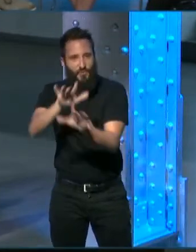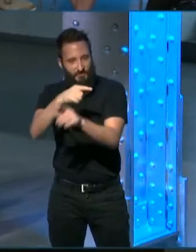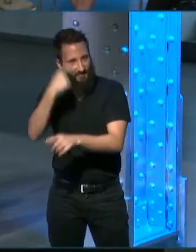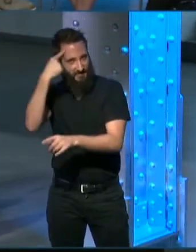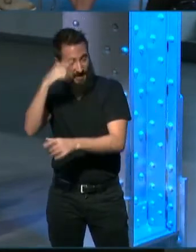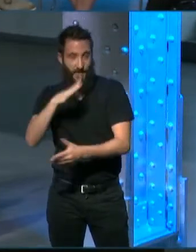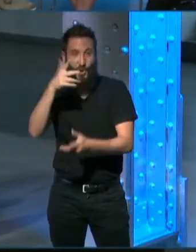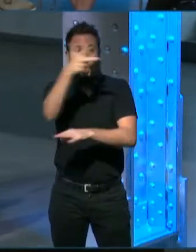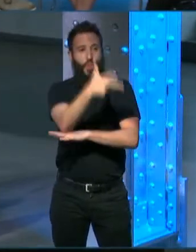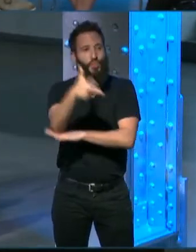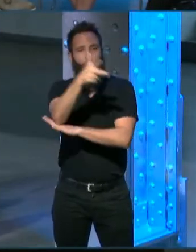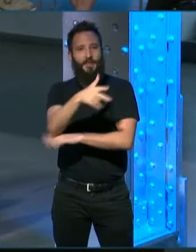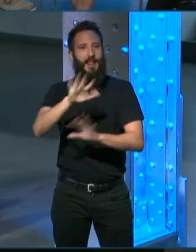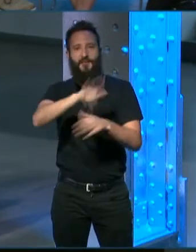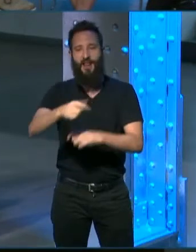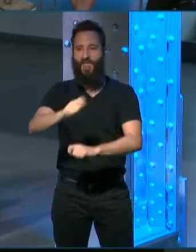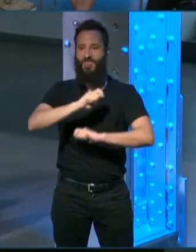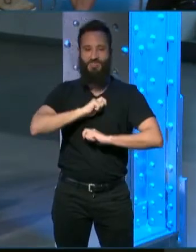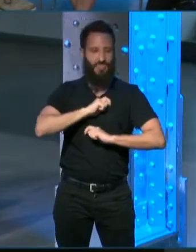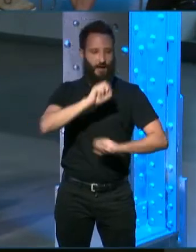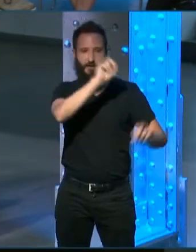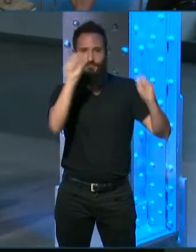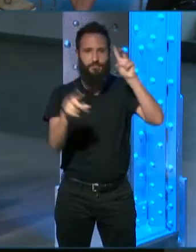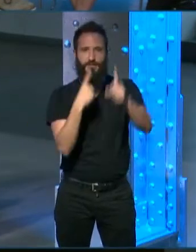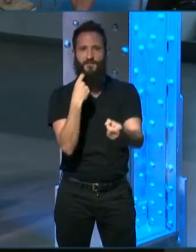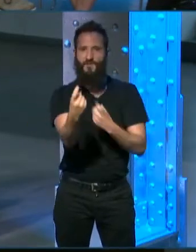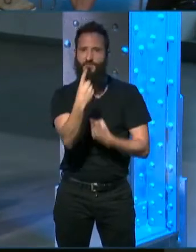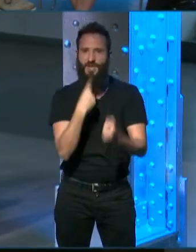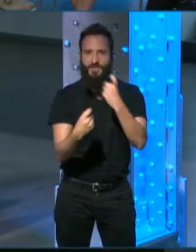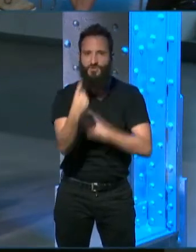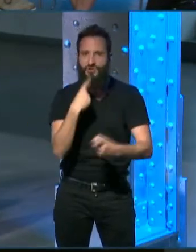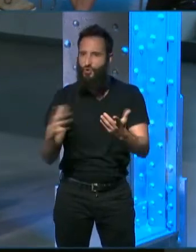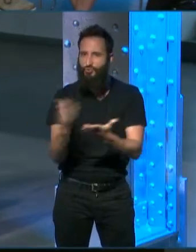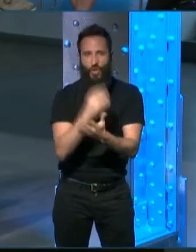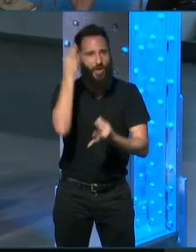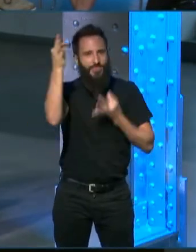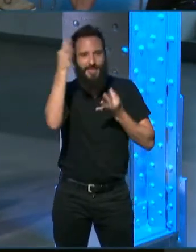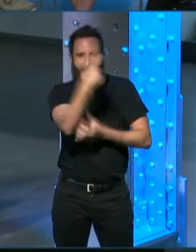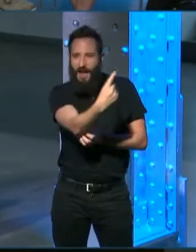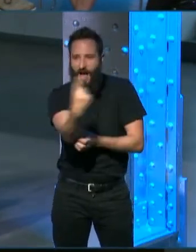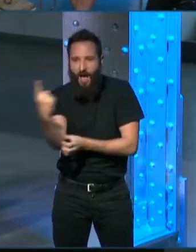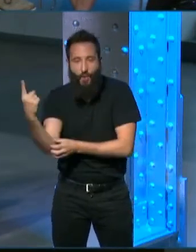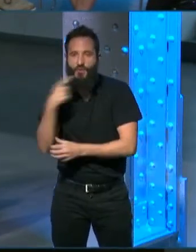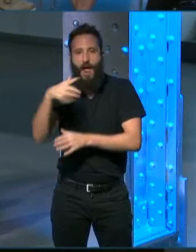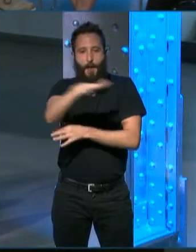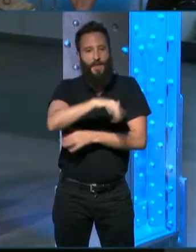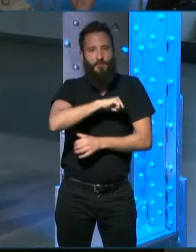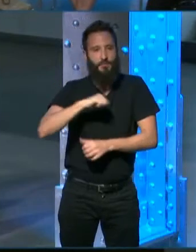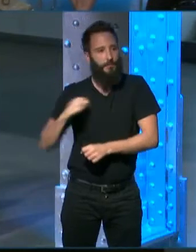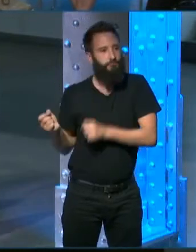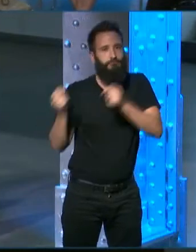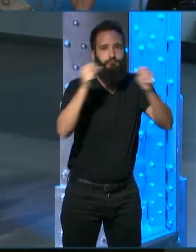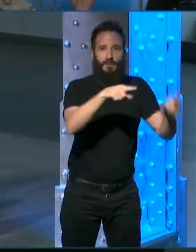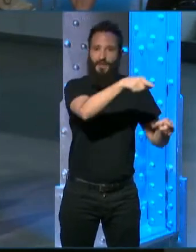navegar por preguntas, pero va desvelando detalles de cada uno. Nos llevas al espacio privado, a las casas, pero también